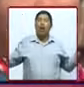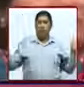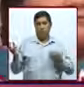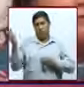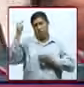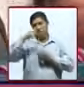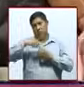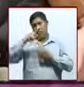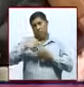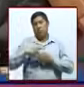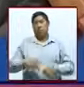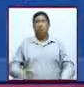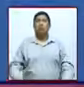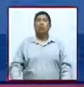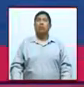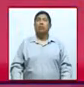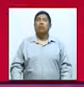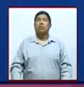participación ciudadana.